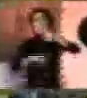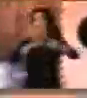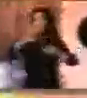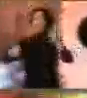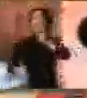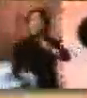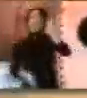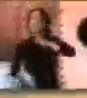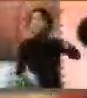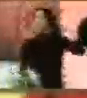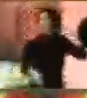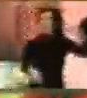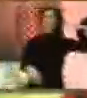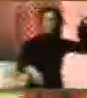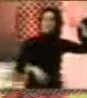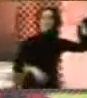escándalos, solo hay escándalos,